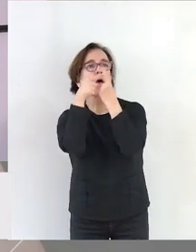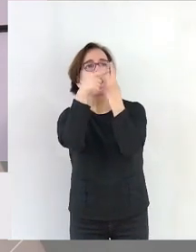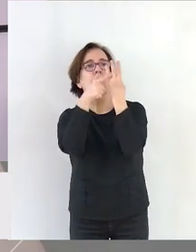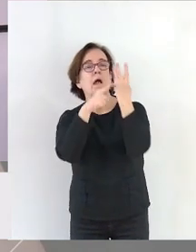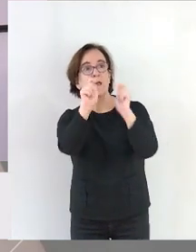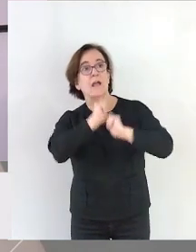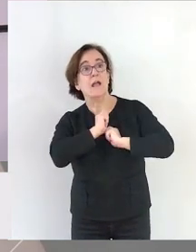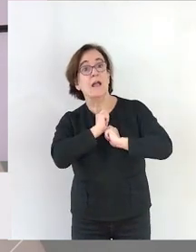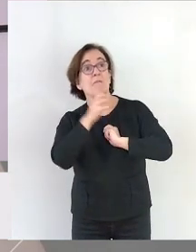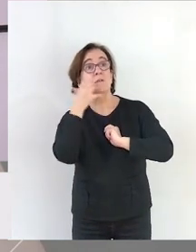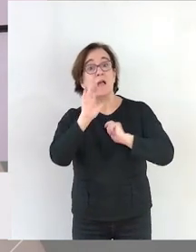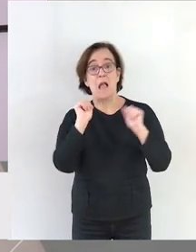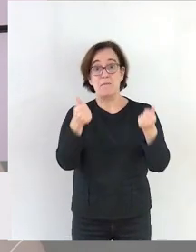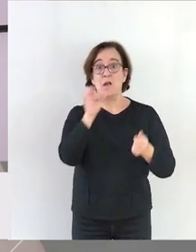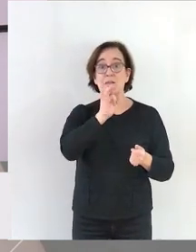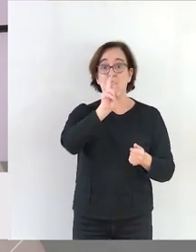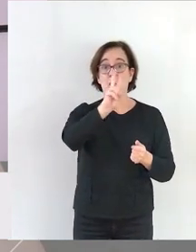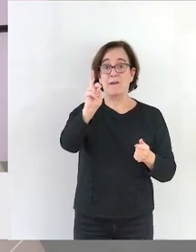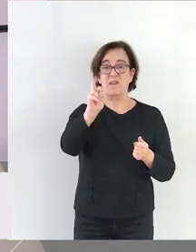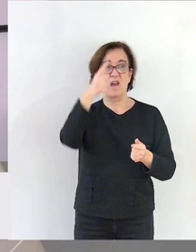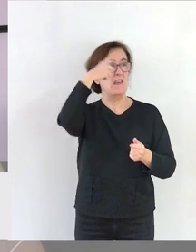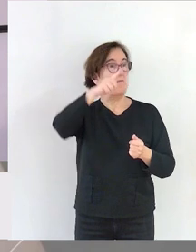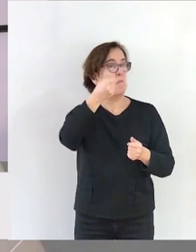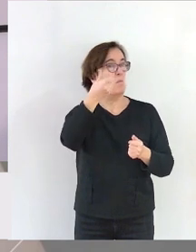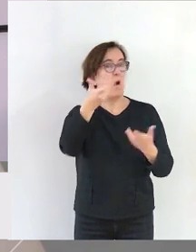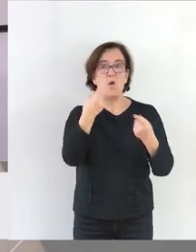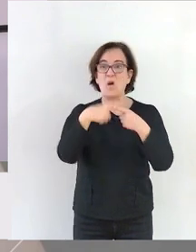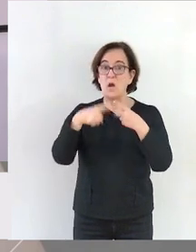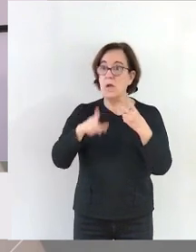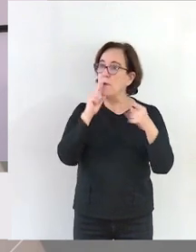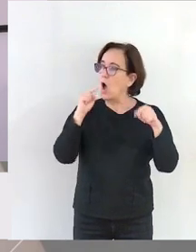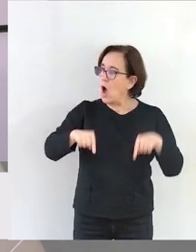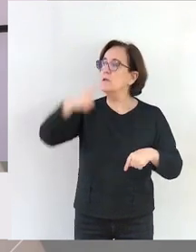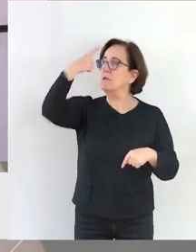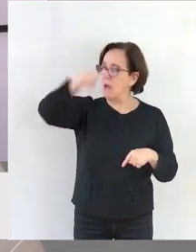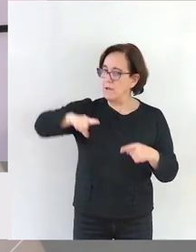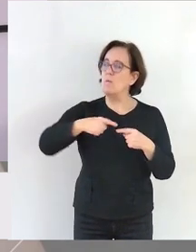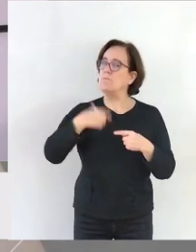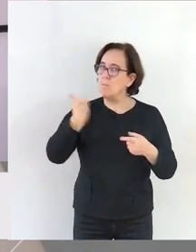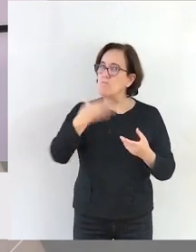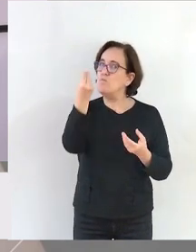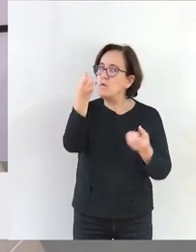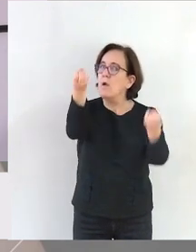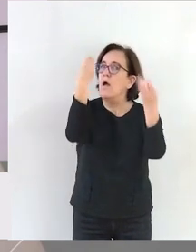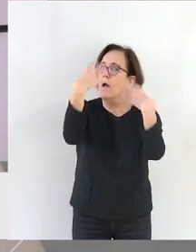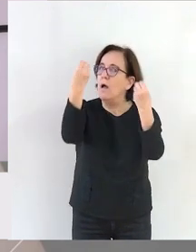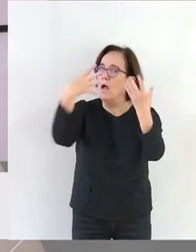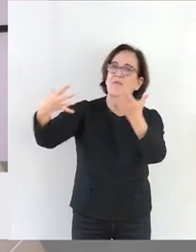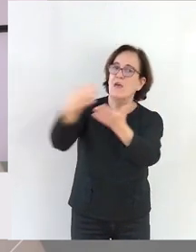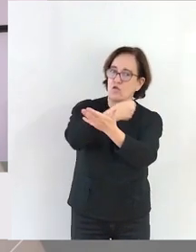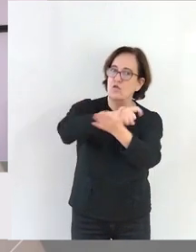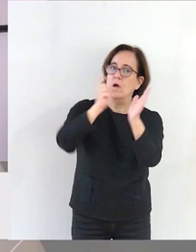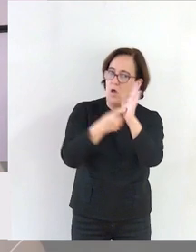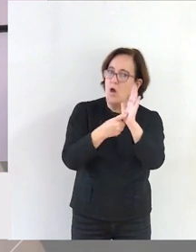paradójicamente en a principios del siglo XX sabíamos muy poquito de casi todo pero hoy sabemos muchísimo de todo